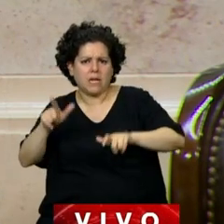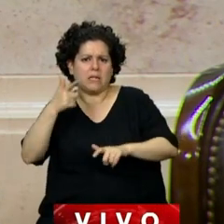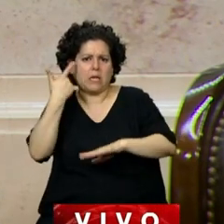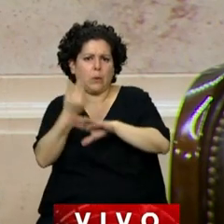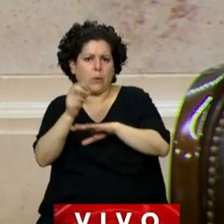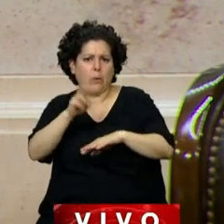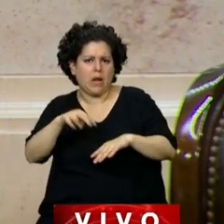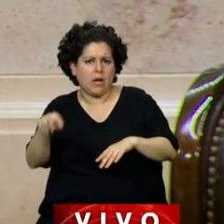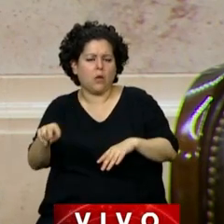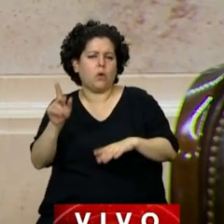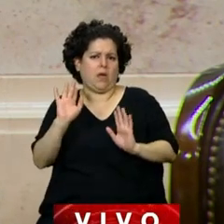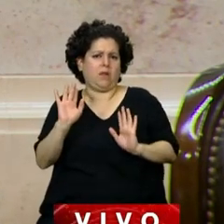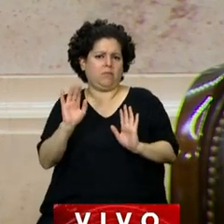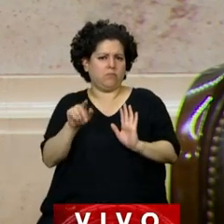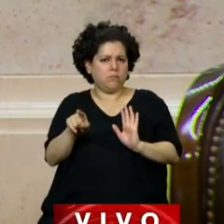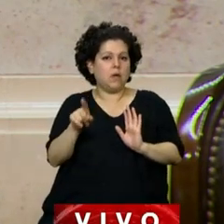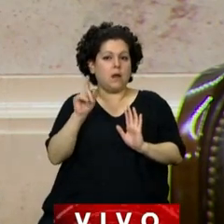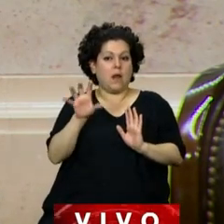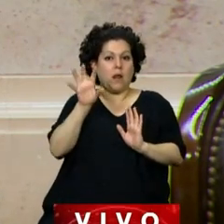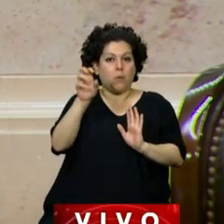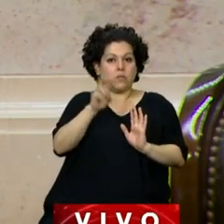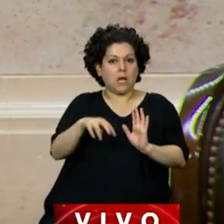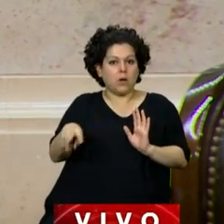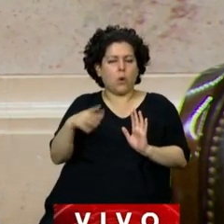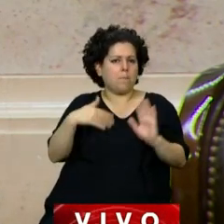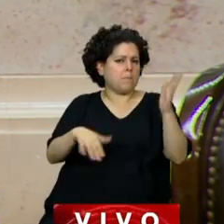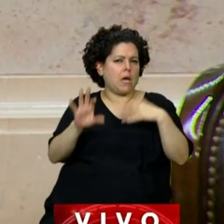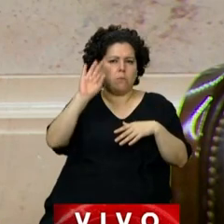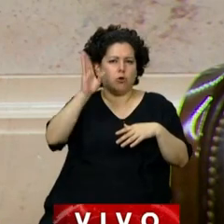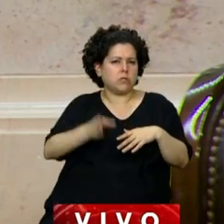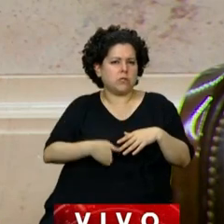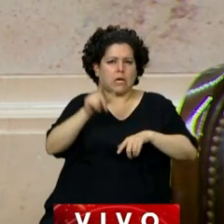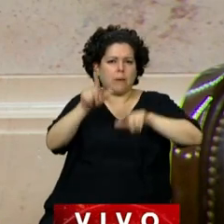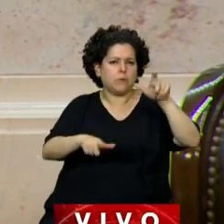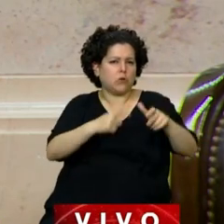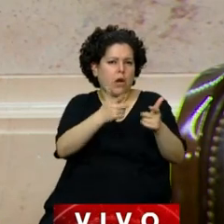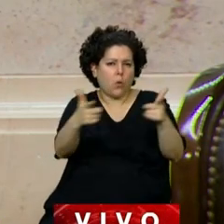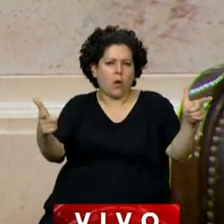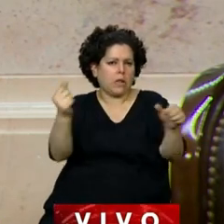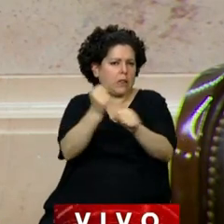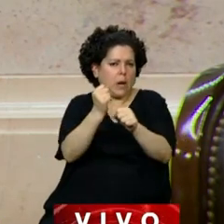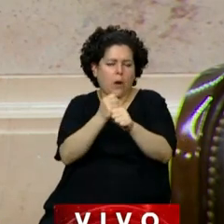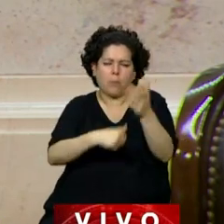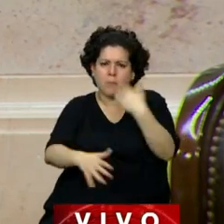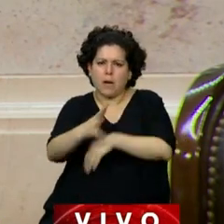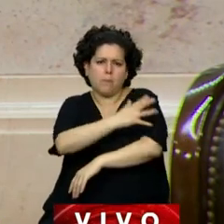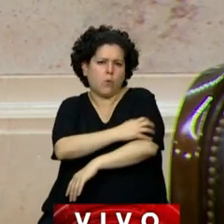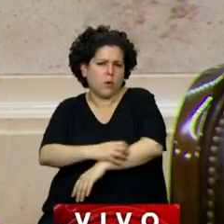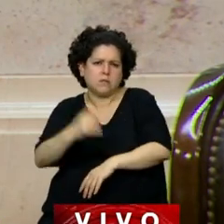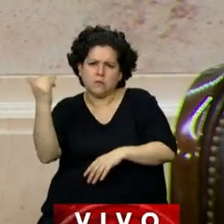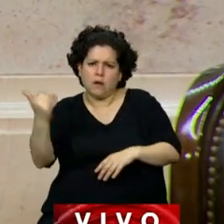Neuquén, siendo Neuquén la provincia con mayor índice de desocupación y pobreza en toda la Patagonia.